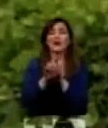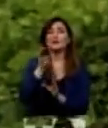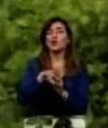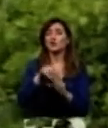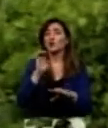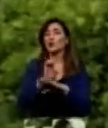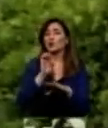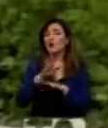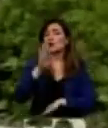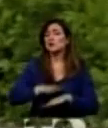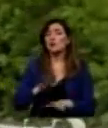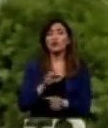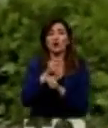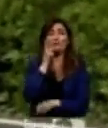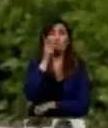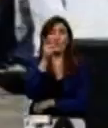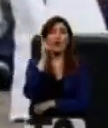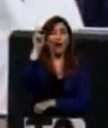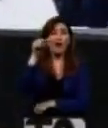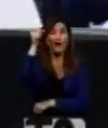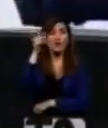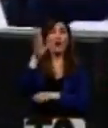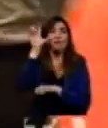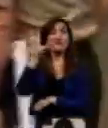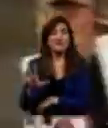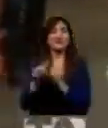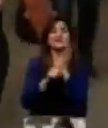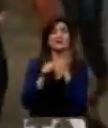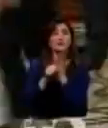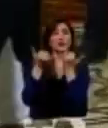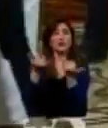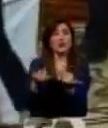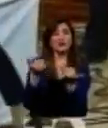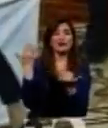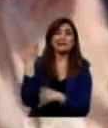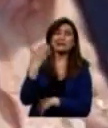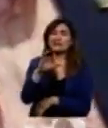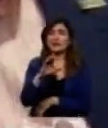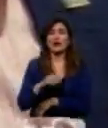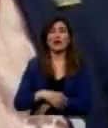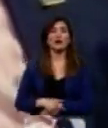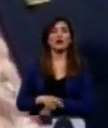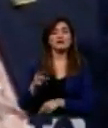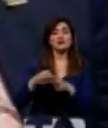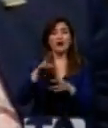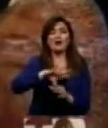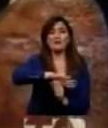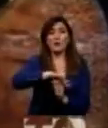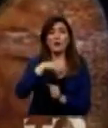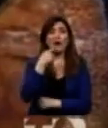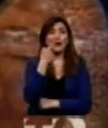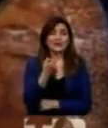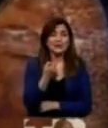país responsabilizan de la seguridad pública y del Estado a los tres ministros hoy bajo críticas. Por ello, este ex embajador no